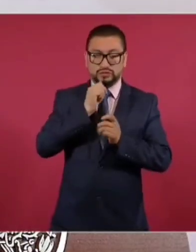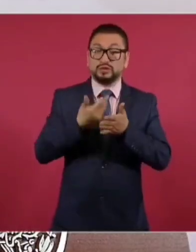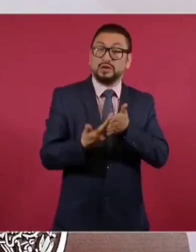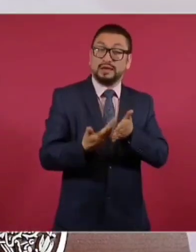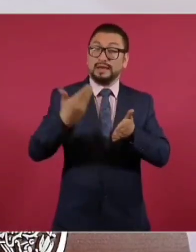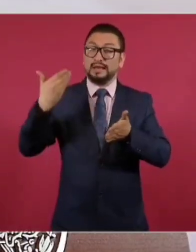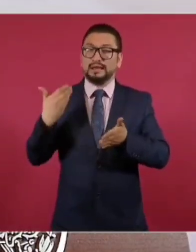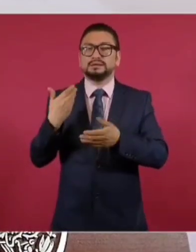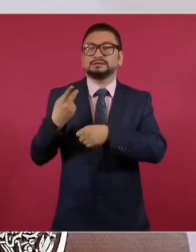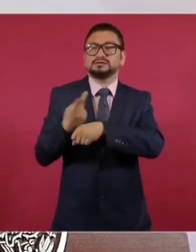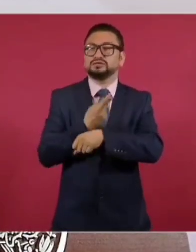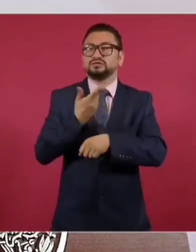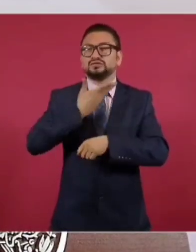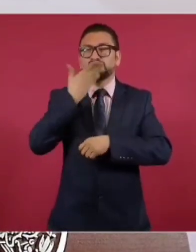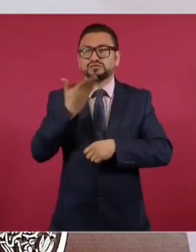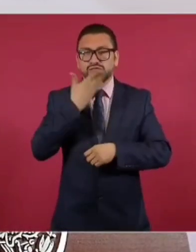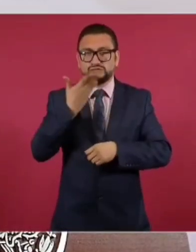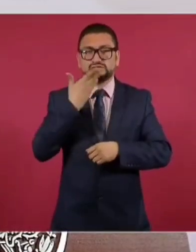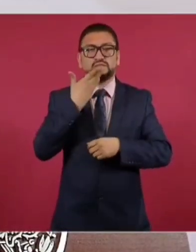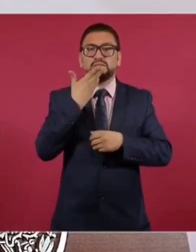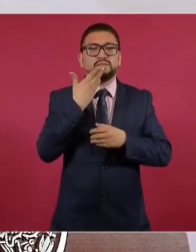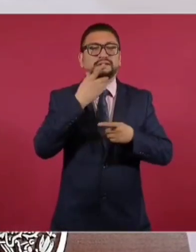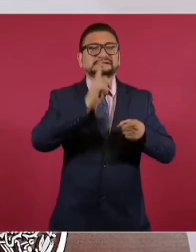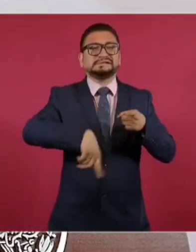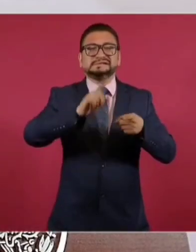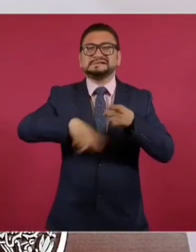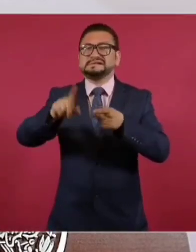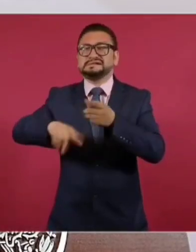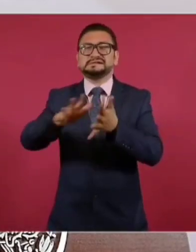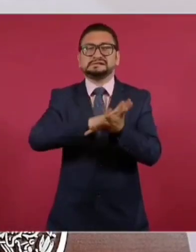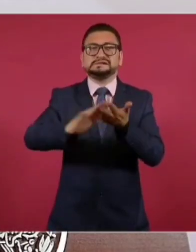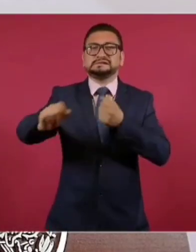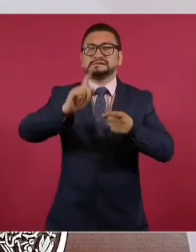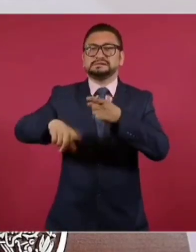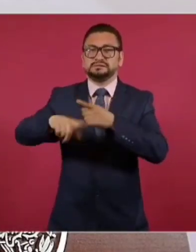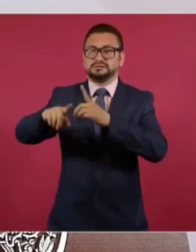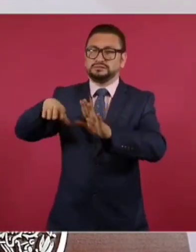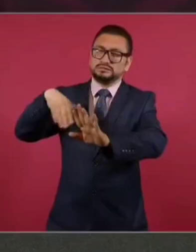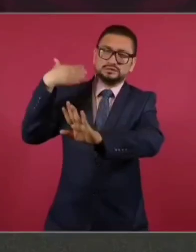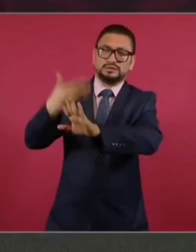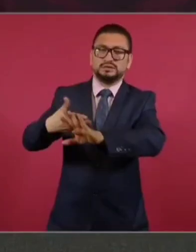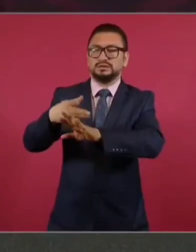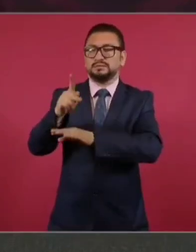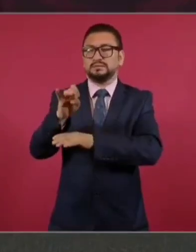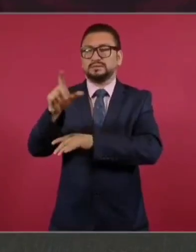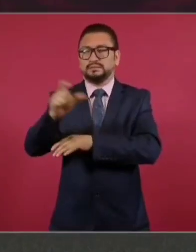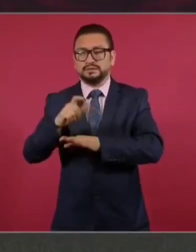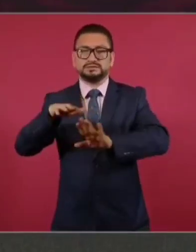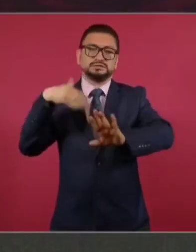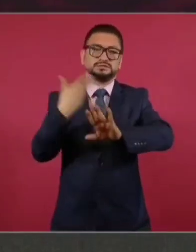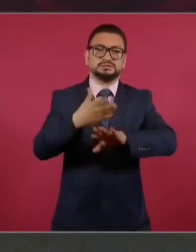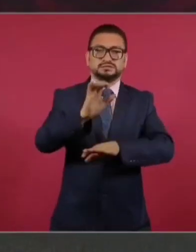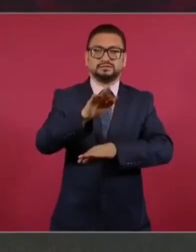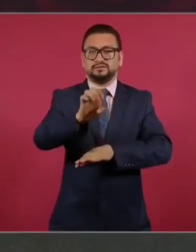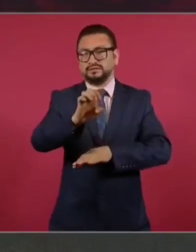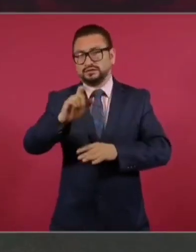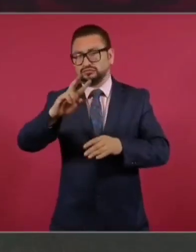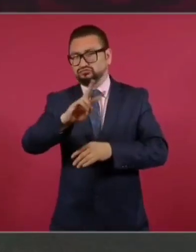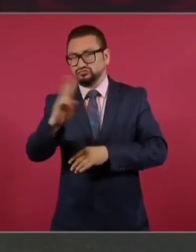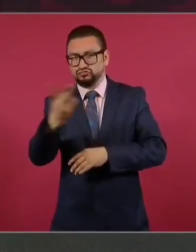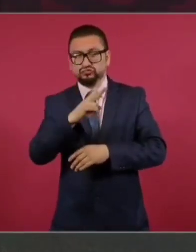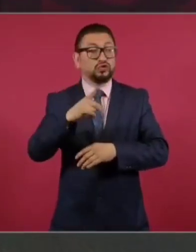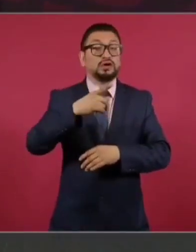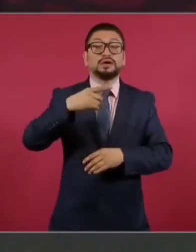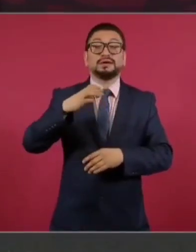había la política de destruir a Pemex y a la Comisión Federal de Electricidad. No